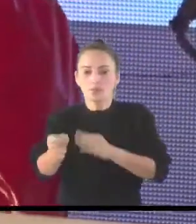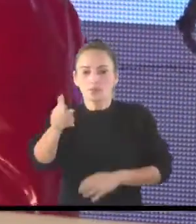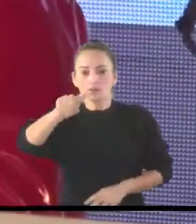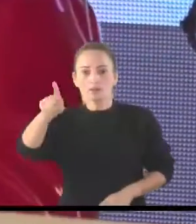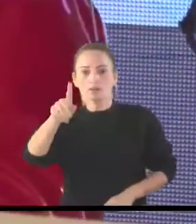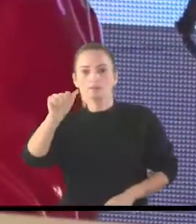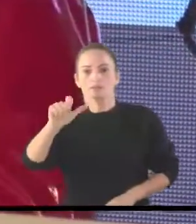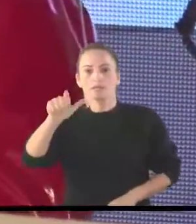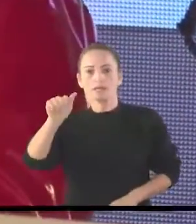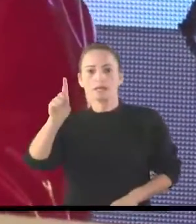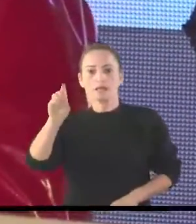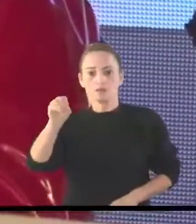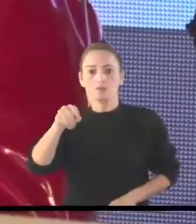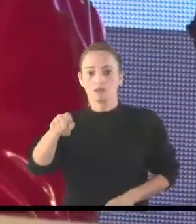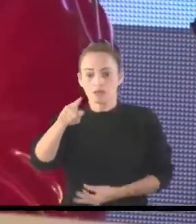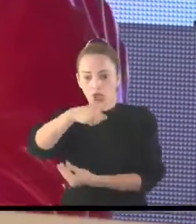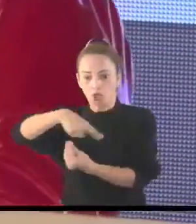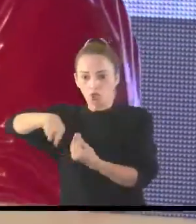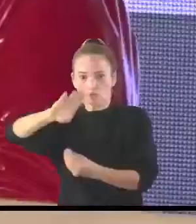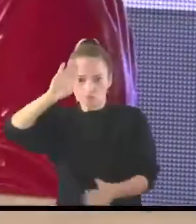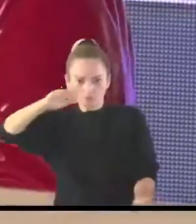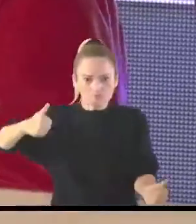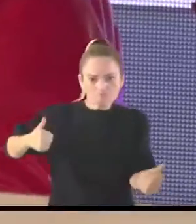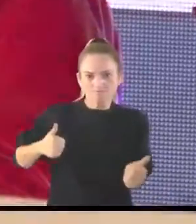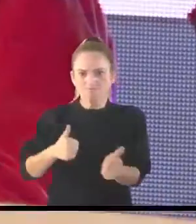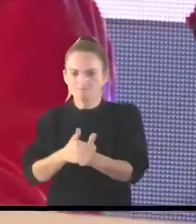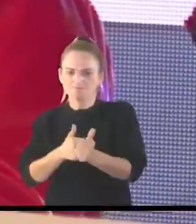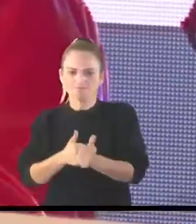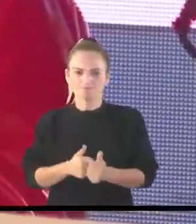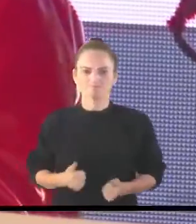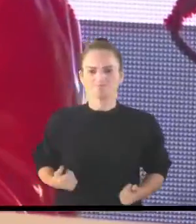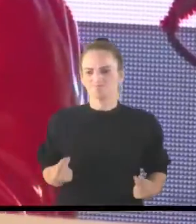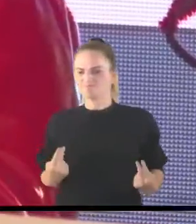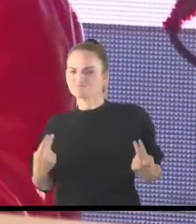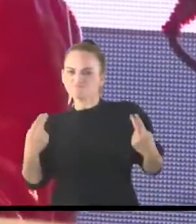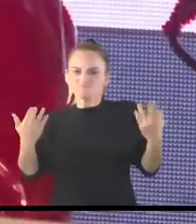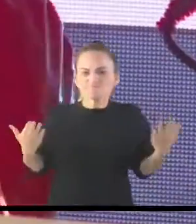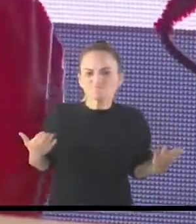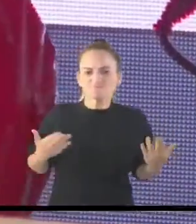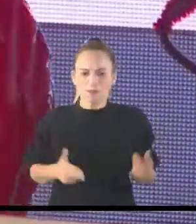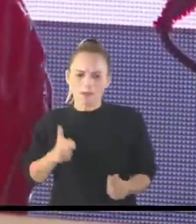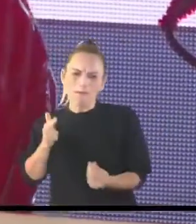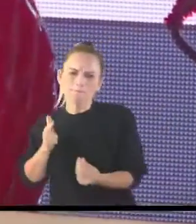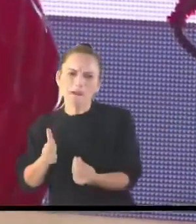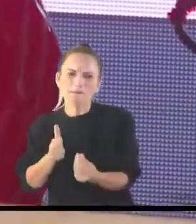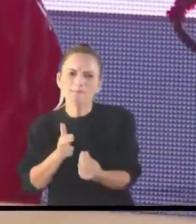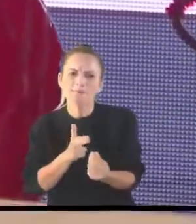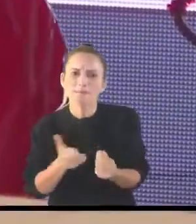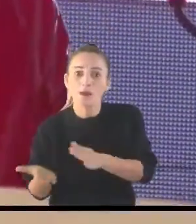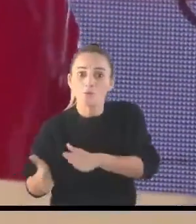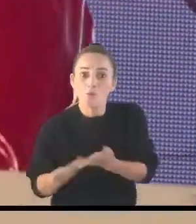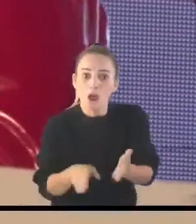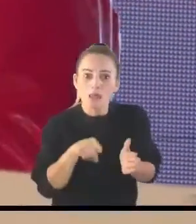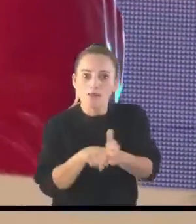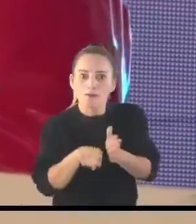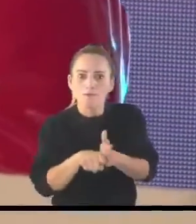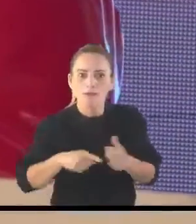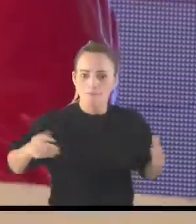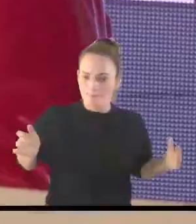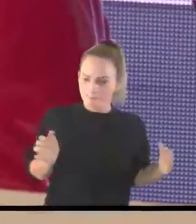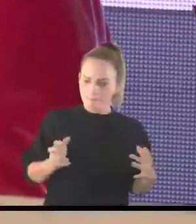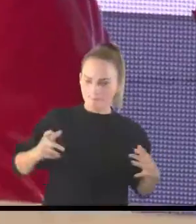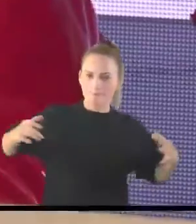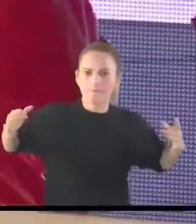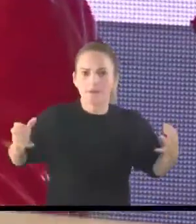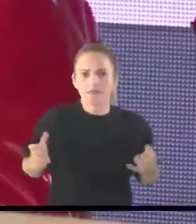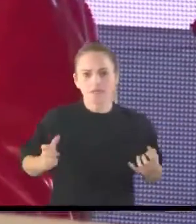donde los paramilitares gozaban y celebraban la masacre con el vallenato, con